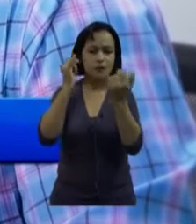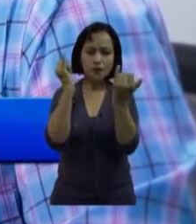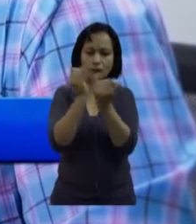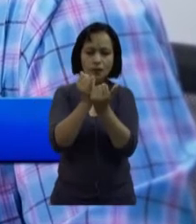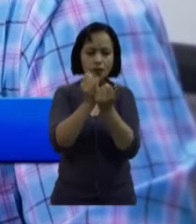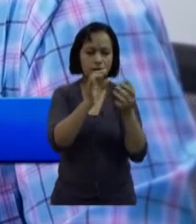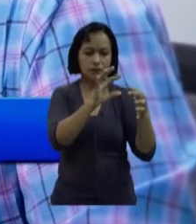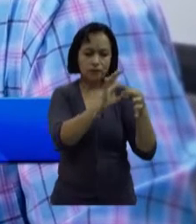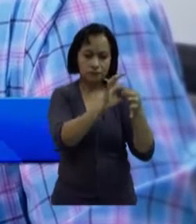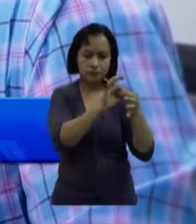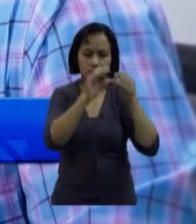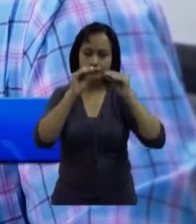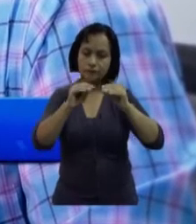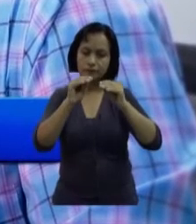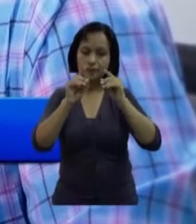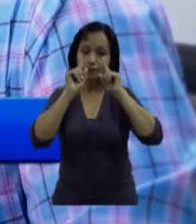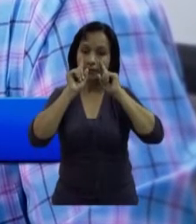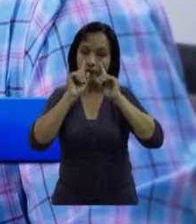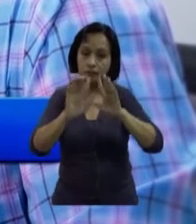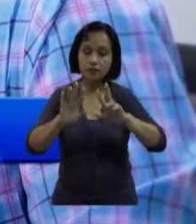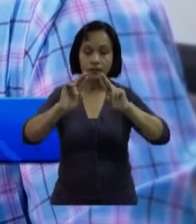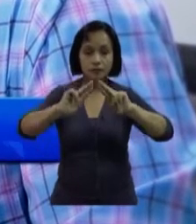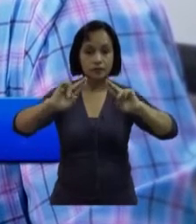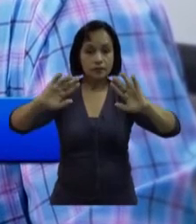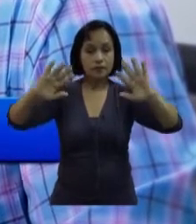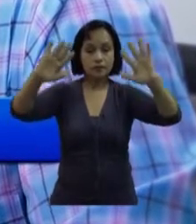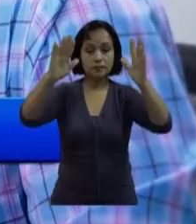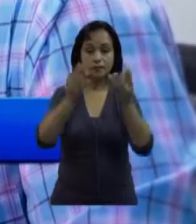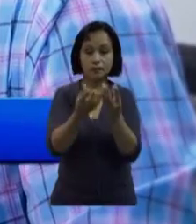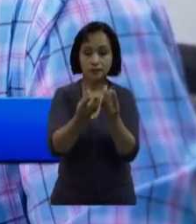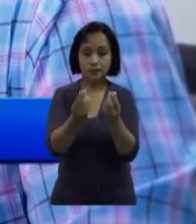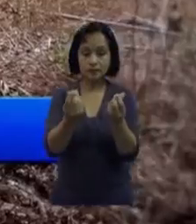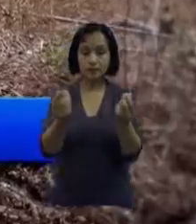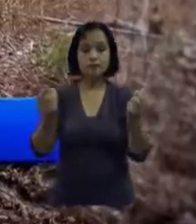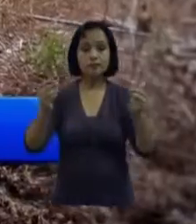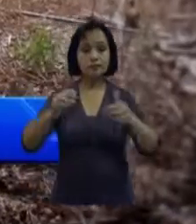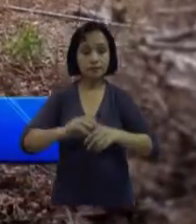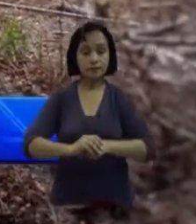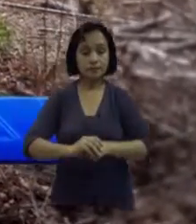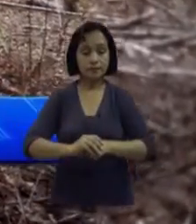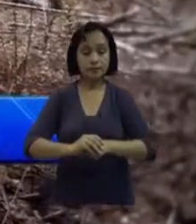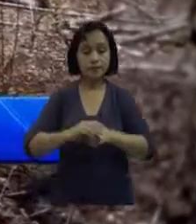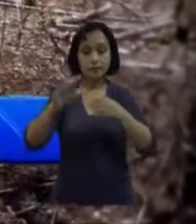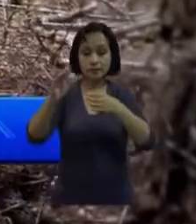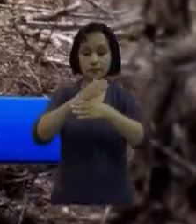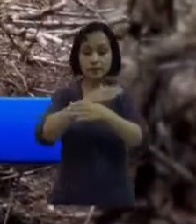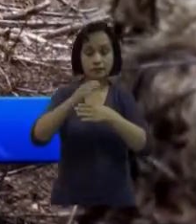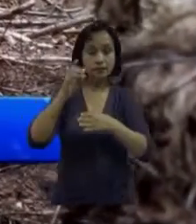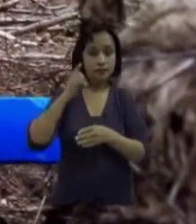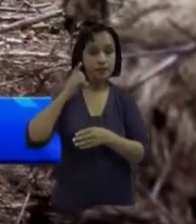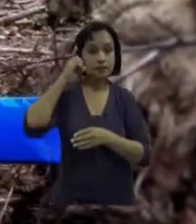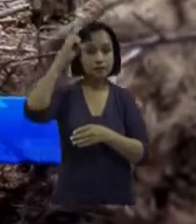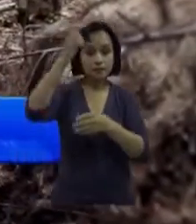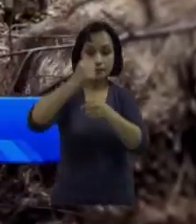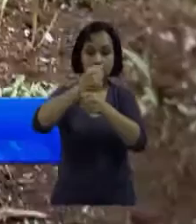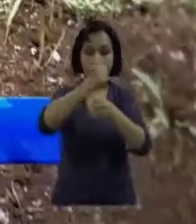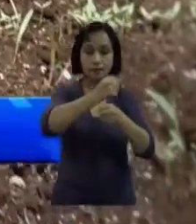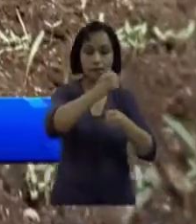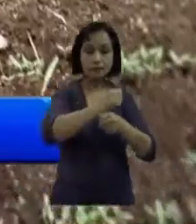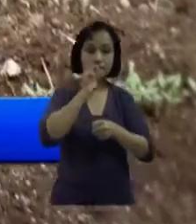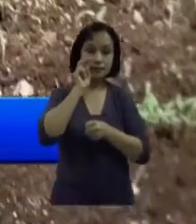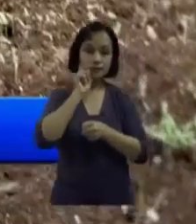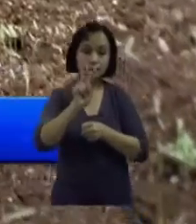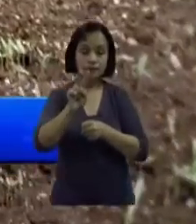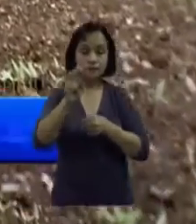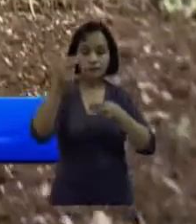fin, ¿verdad?, de que es salvaguardar nuestras riquezas naturales, nuestros recursos de biodiversidad. Los avances en la